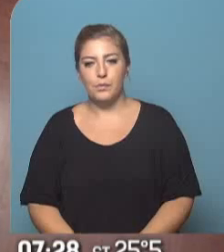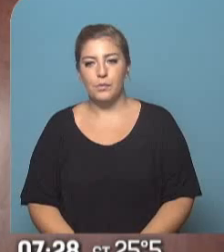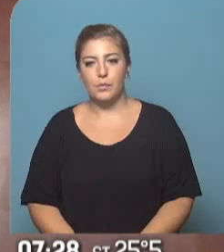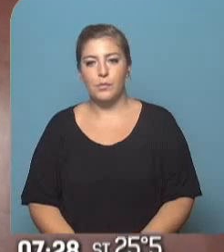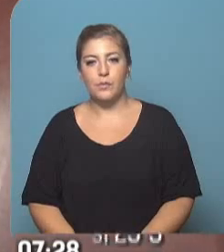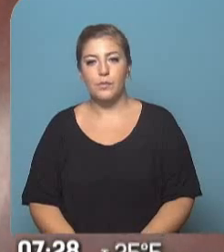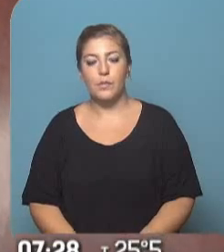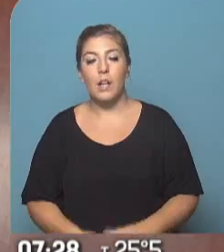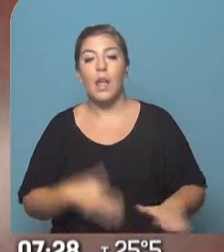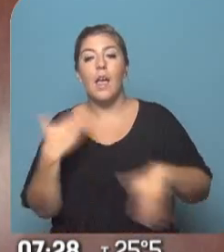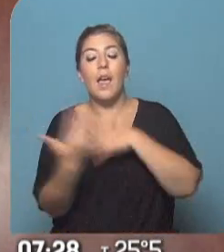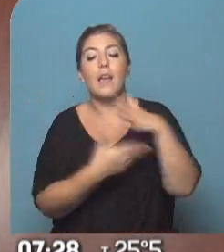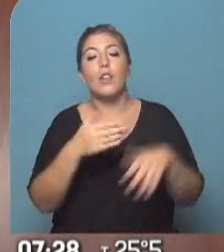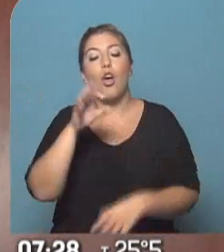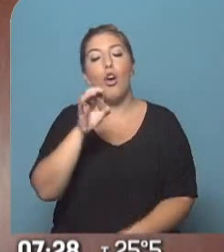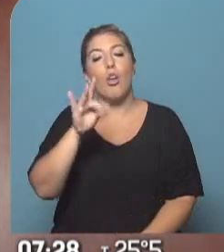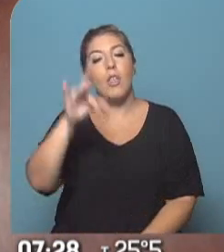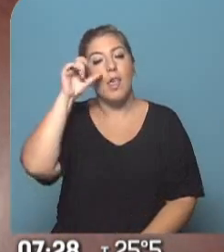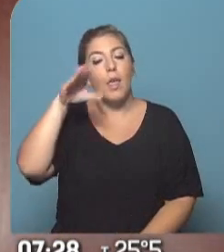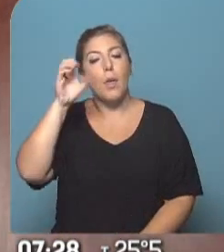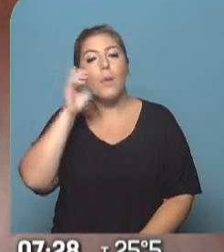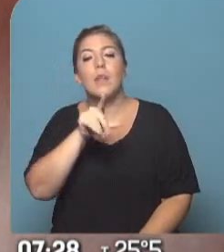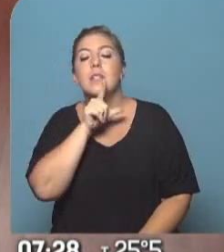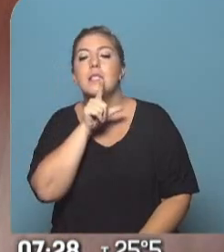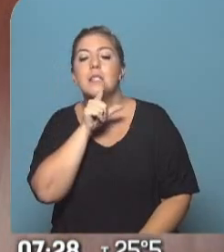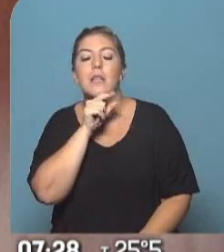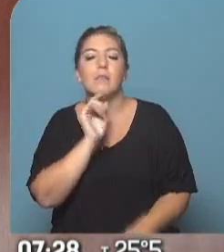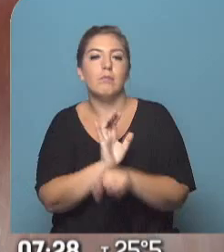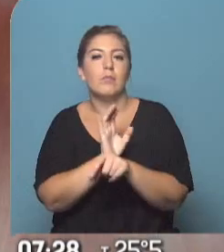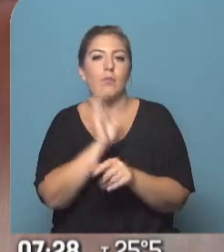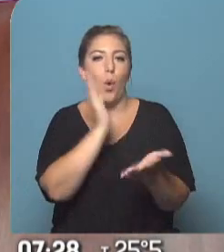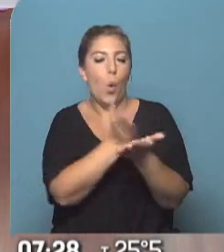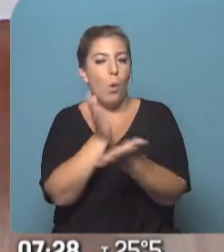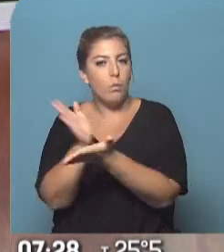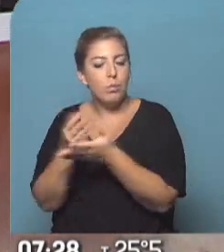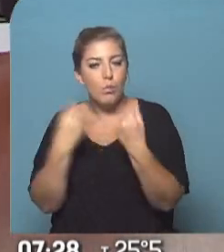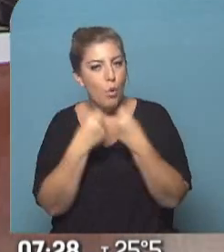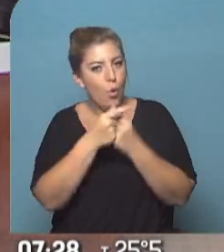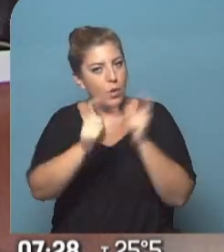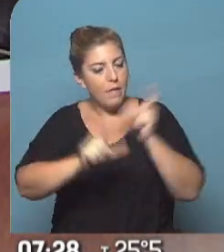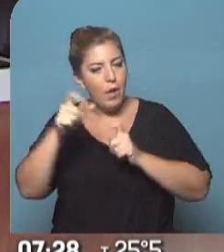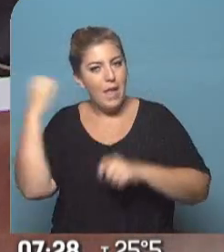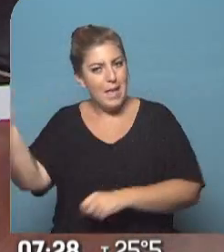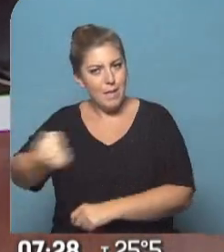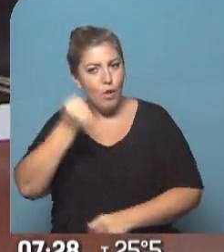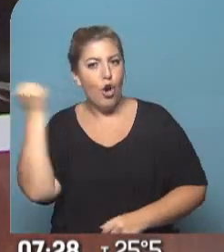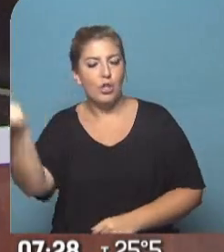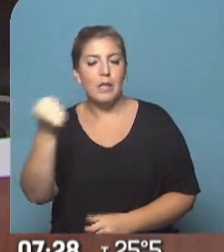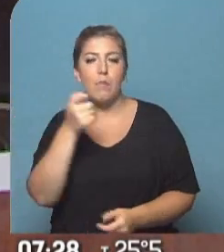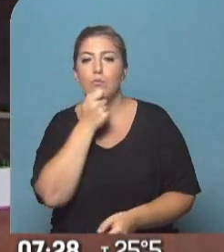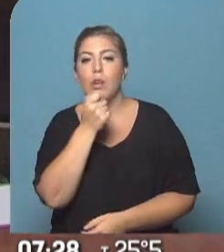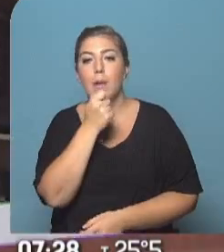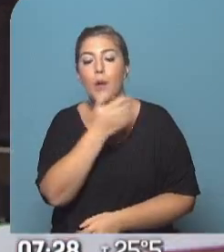El escándalo Odebrecht ha salpicado importantísimas figuras públicas de renombre, en verdad de prestigio, en el caso